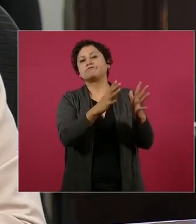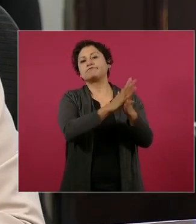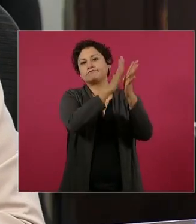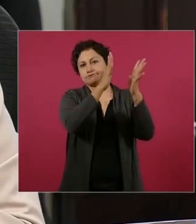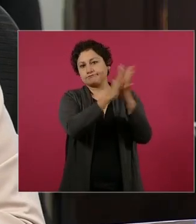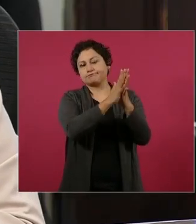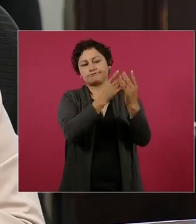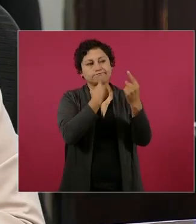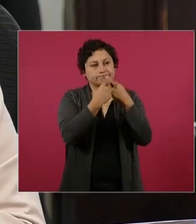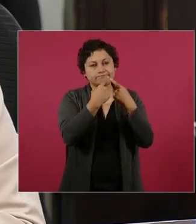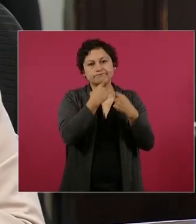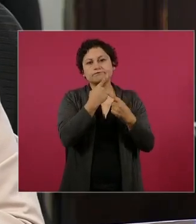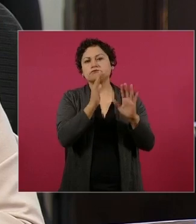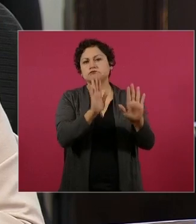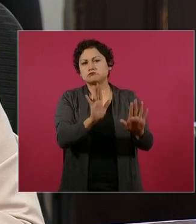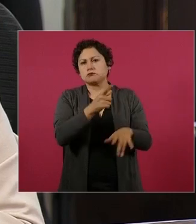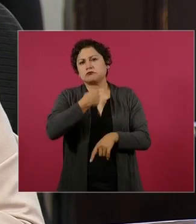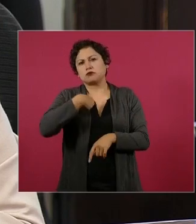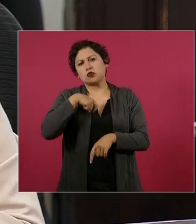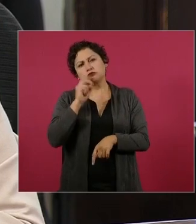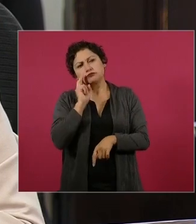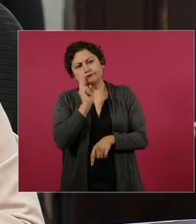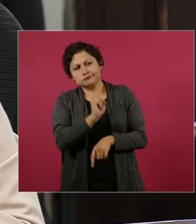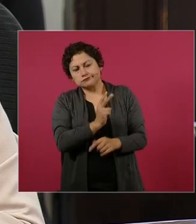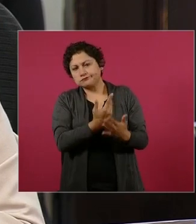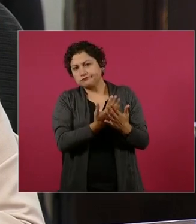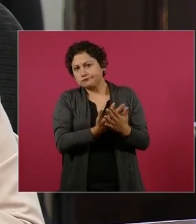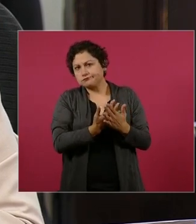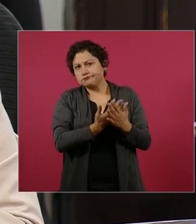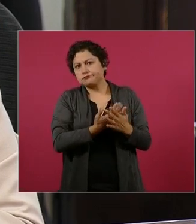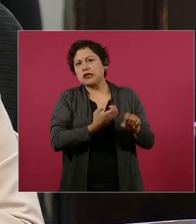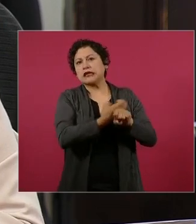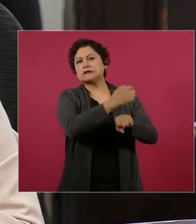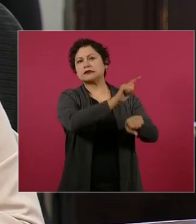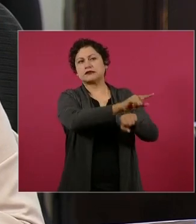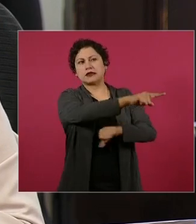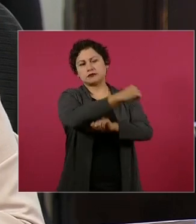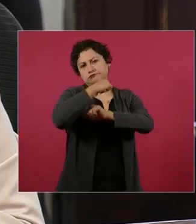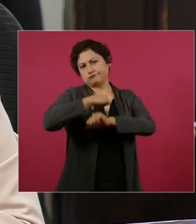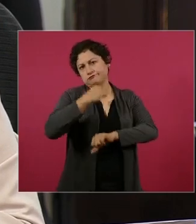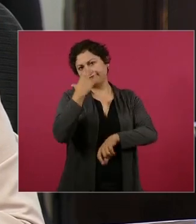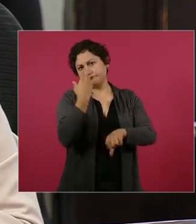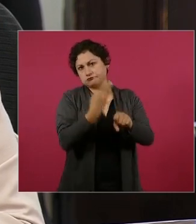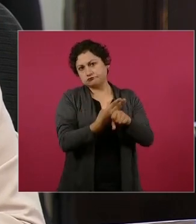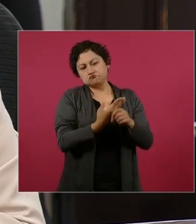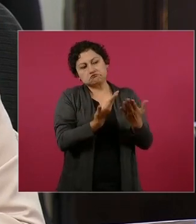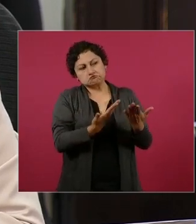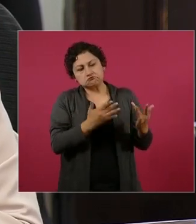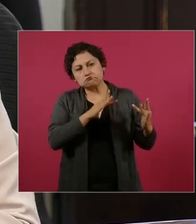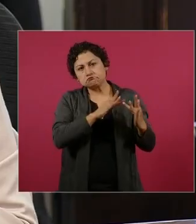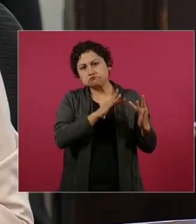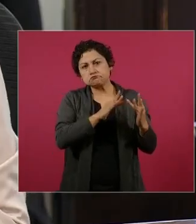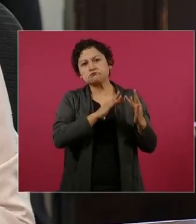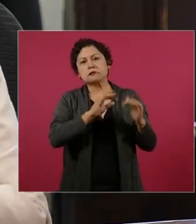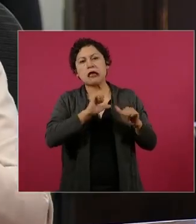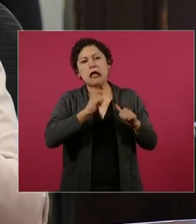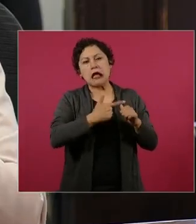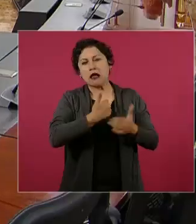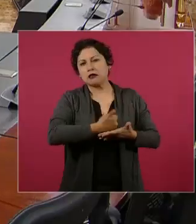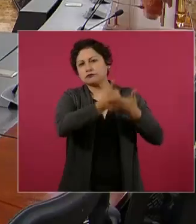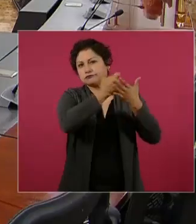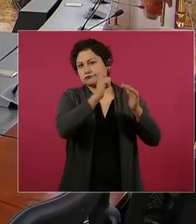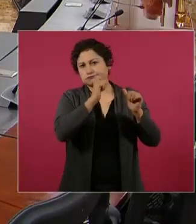contacto con las autoridades estatales para que no haya ningún tema. Digamos,